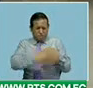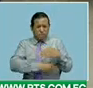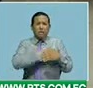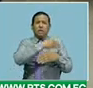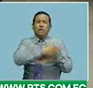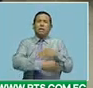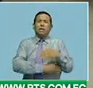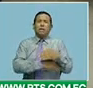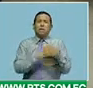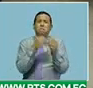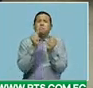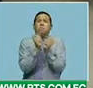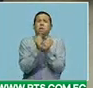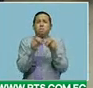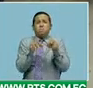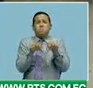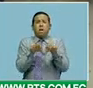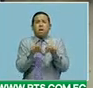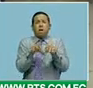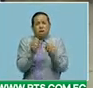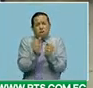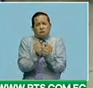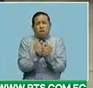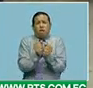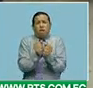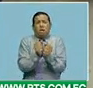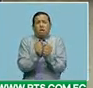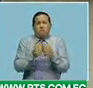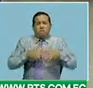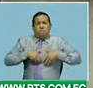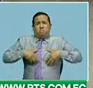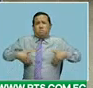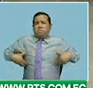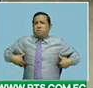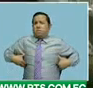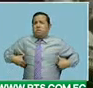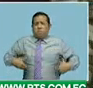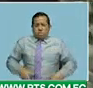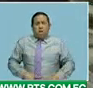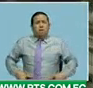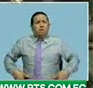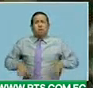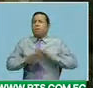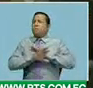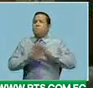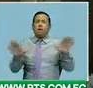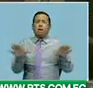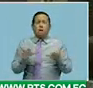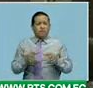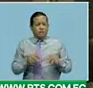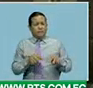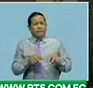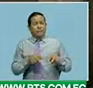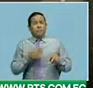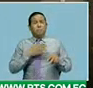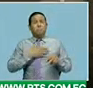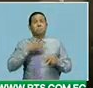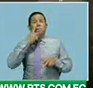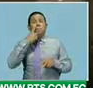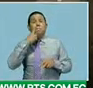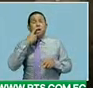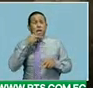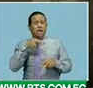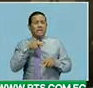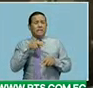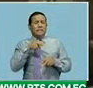de las piernitas, solo con el brasier y interior. Escalofriante hallazgo realizado por un padre que hoy solo